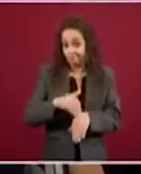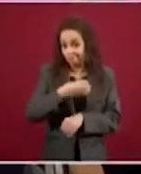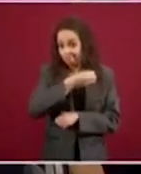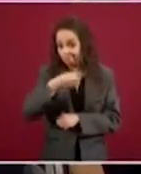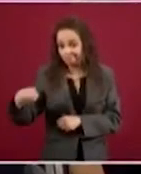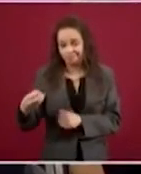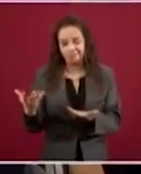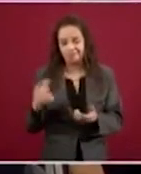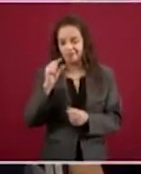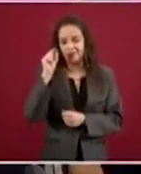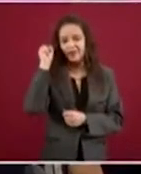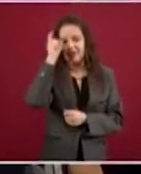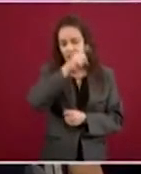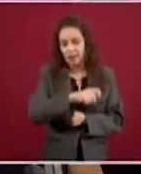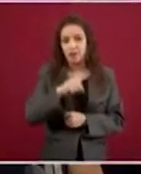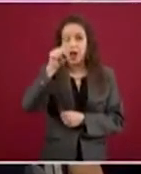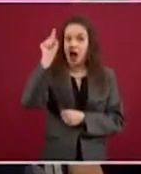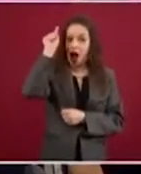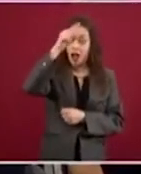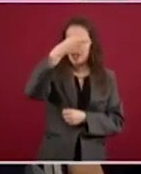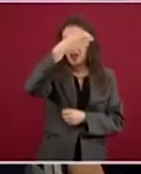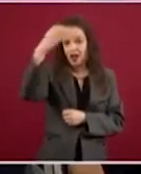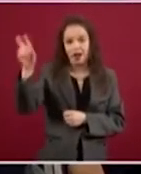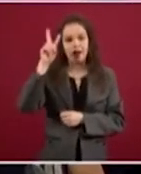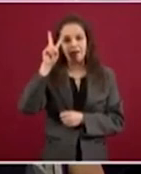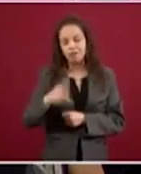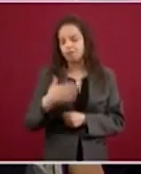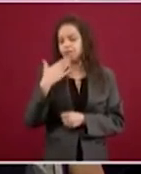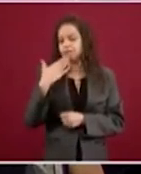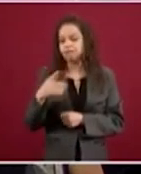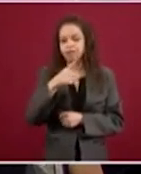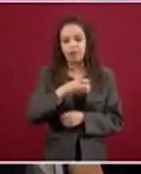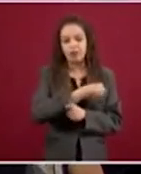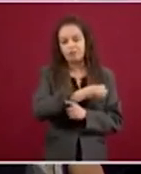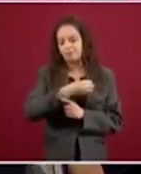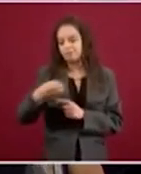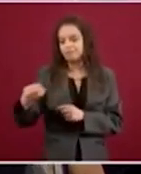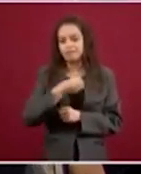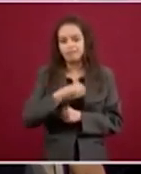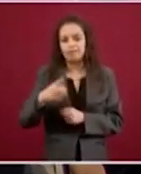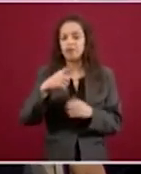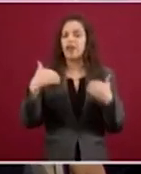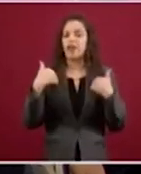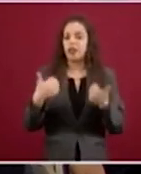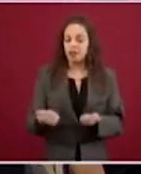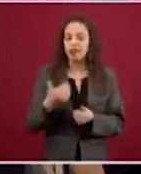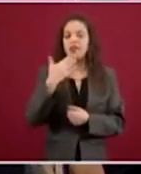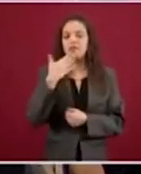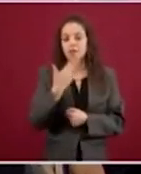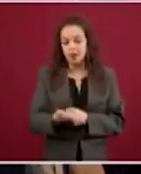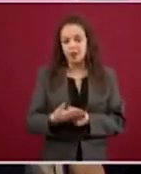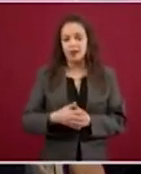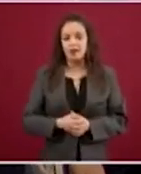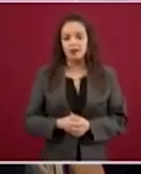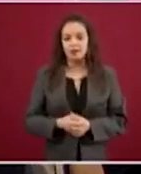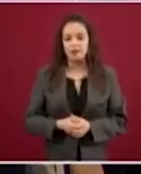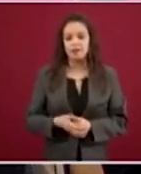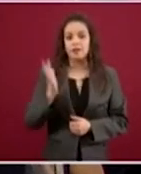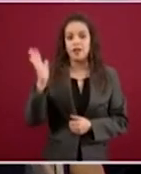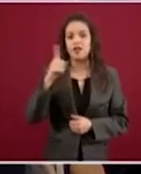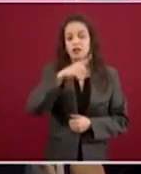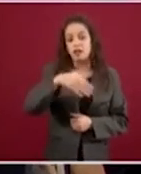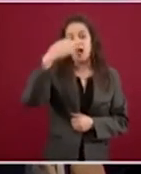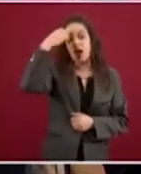son muy ordenados este entienden saben lo que eso pasa y al espía ya lo vieron con el h1 y el